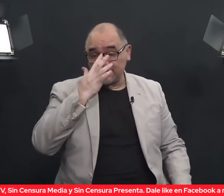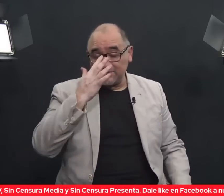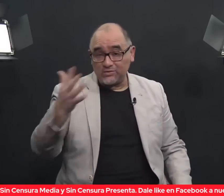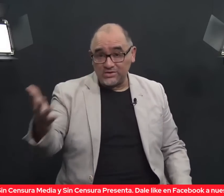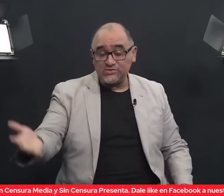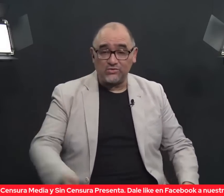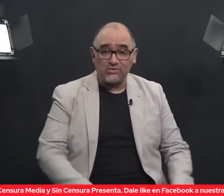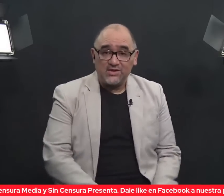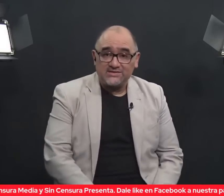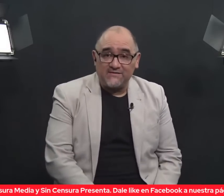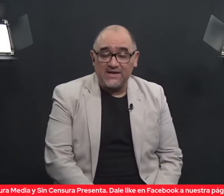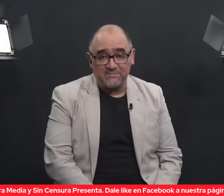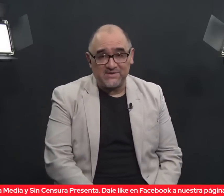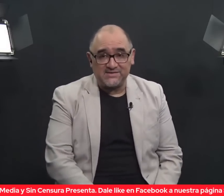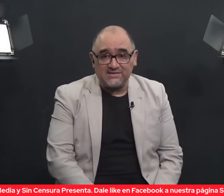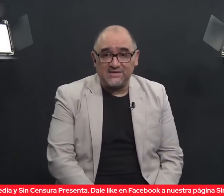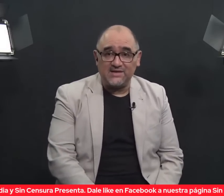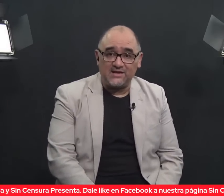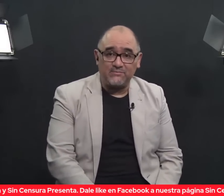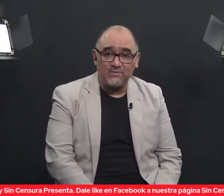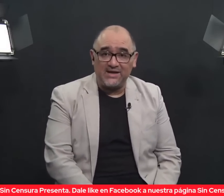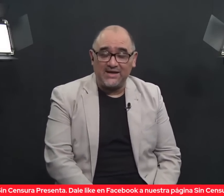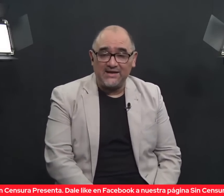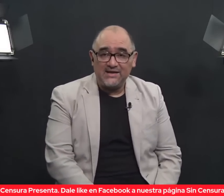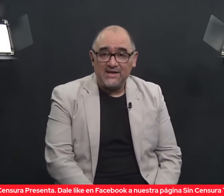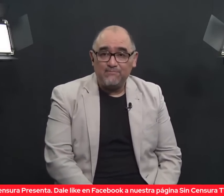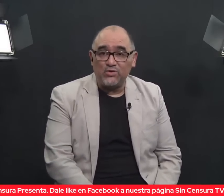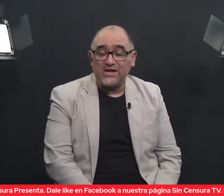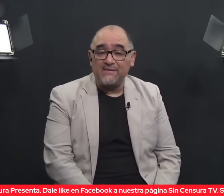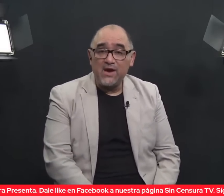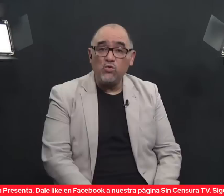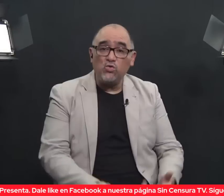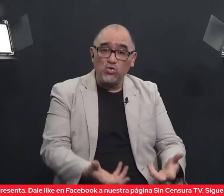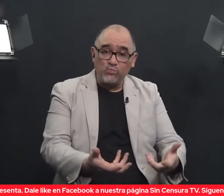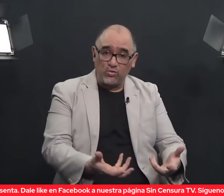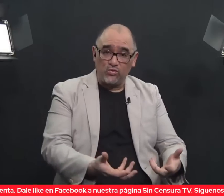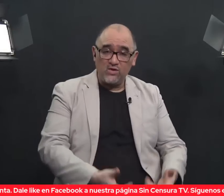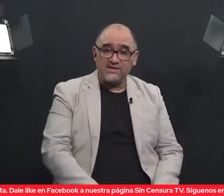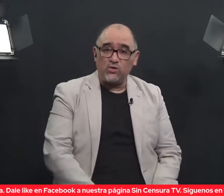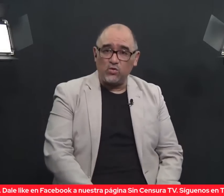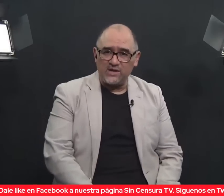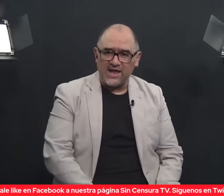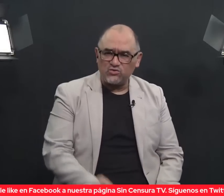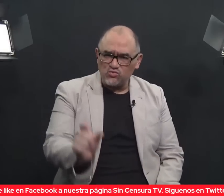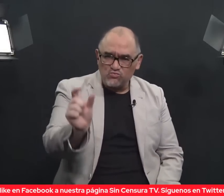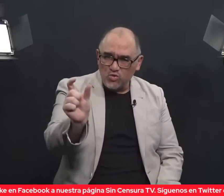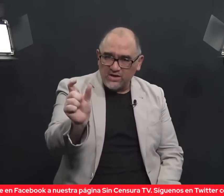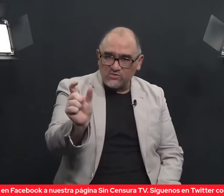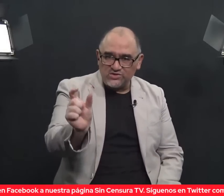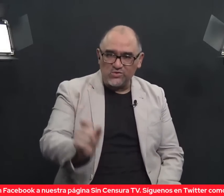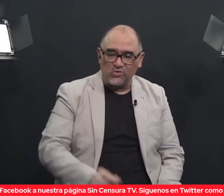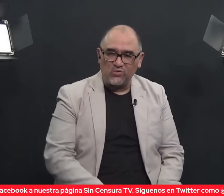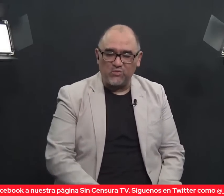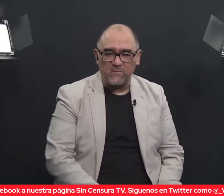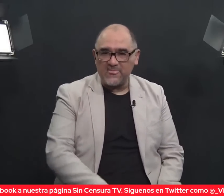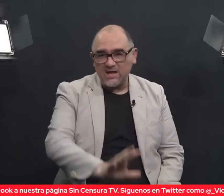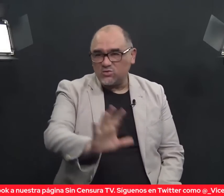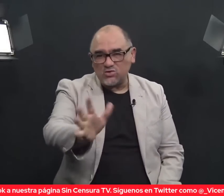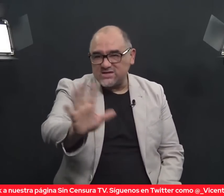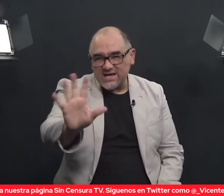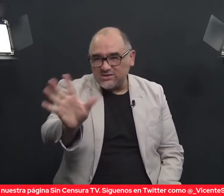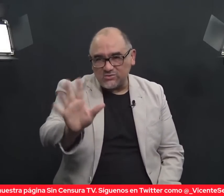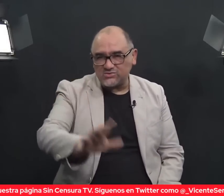menos así lo hizo saber el presidente de la República, porque había un grupo de jubilados, un muy reducido